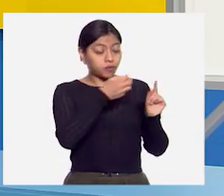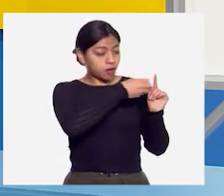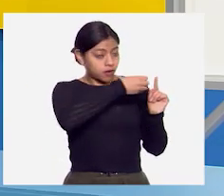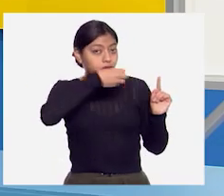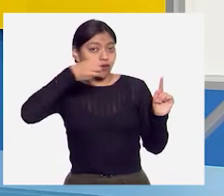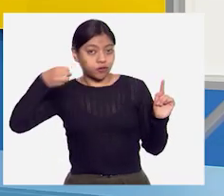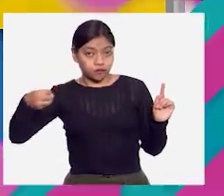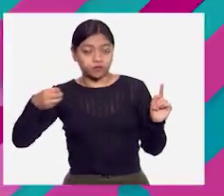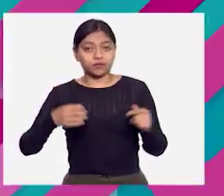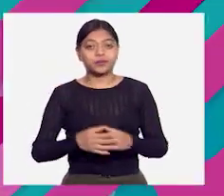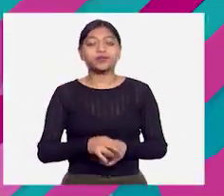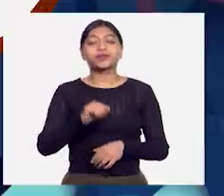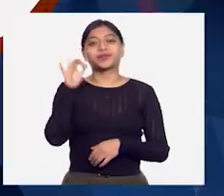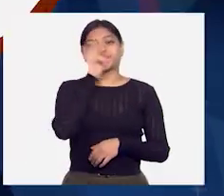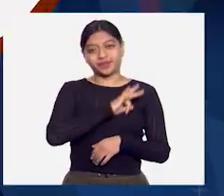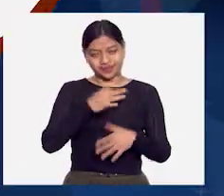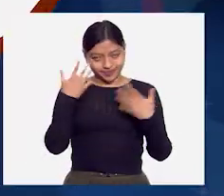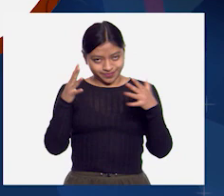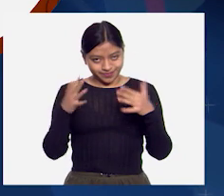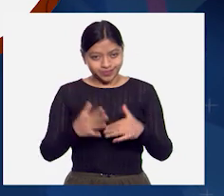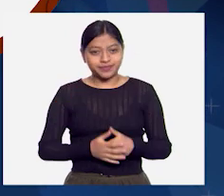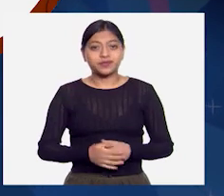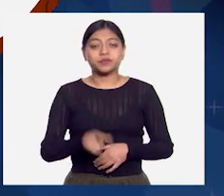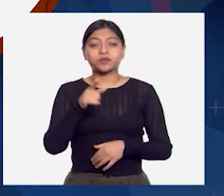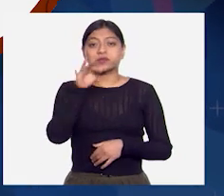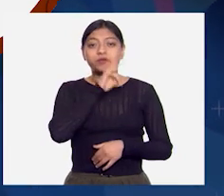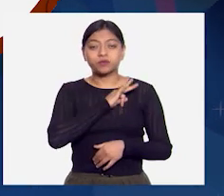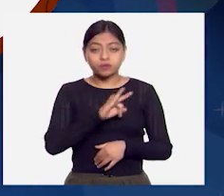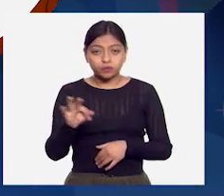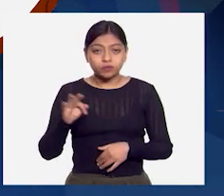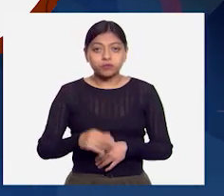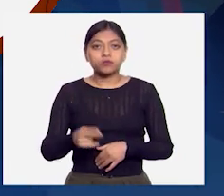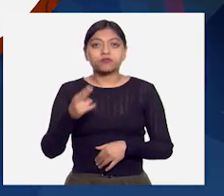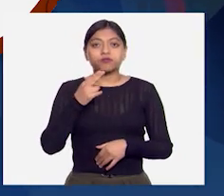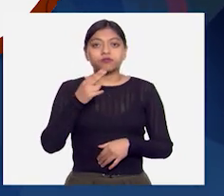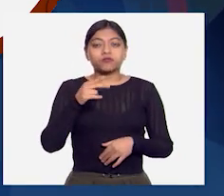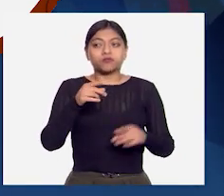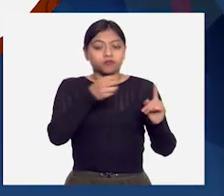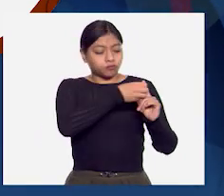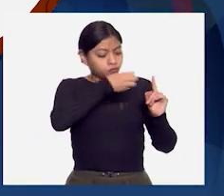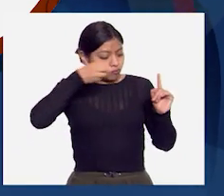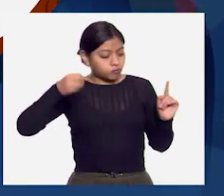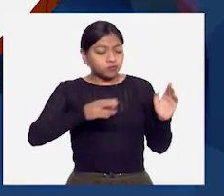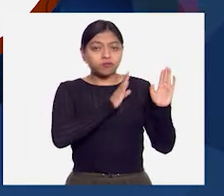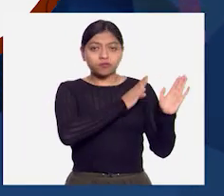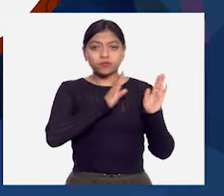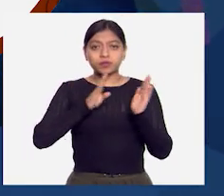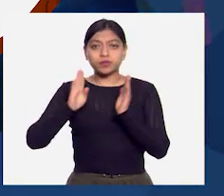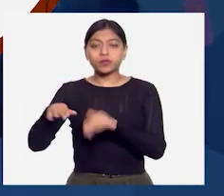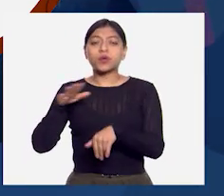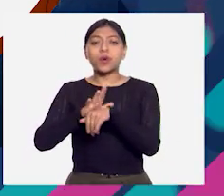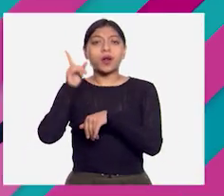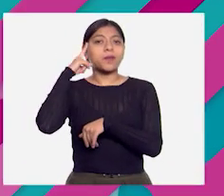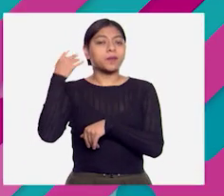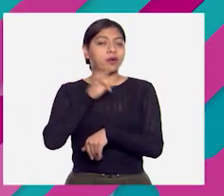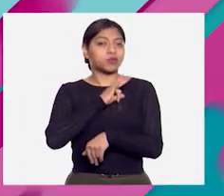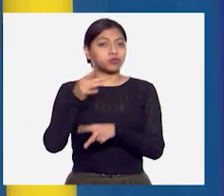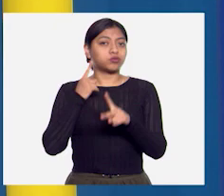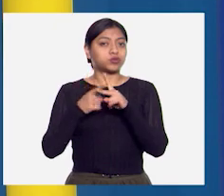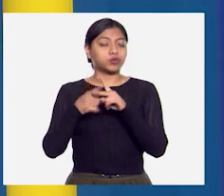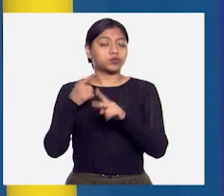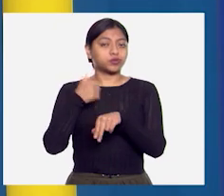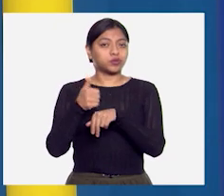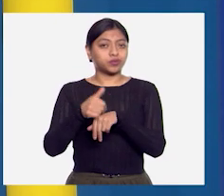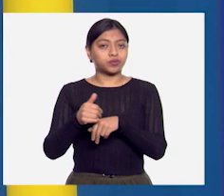Así es. Felicidades. Recuerden indicar cuáles son las posiciones que tienen los valores de los datos. Ya